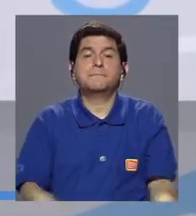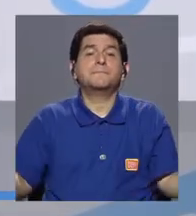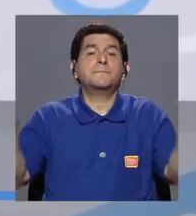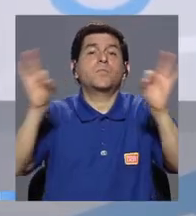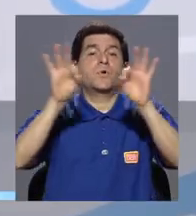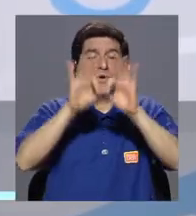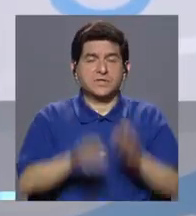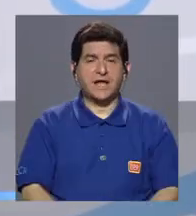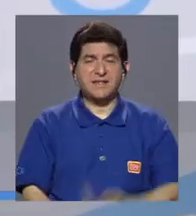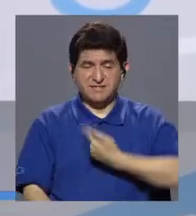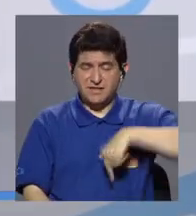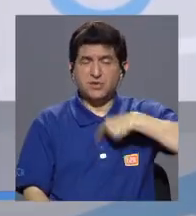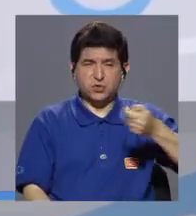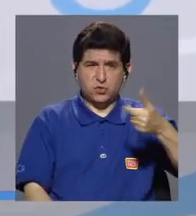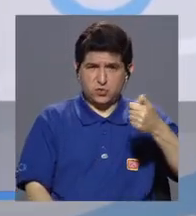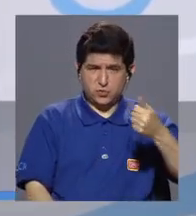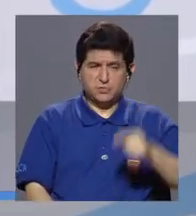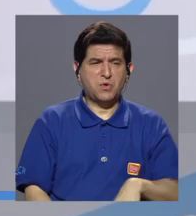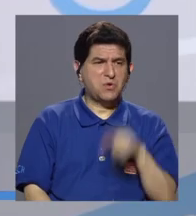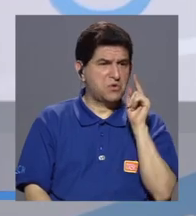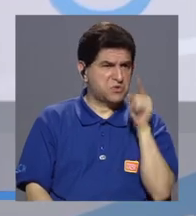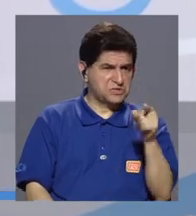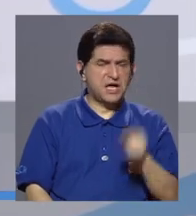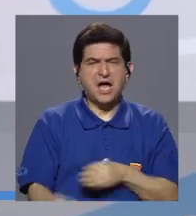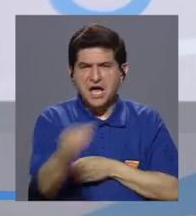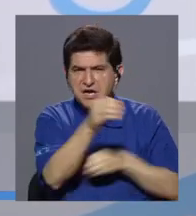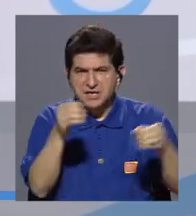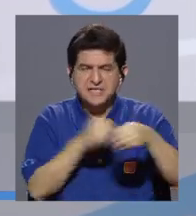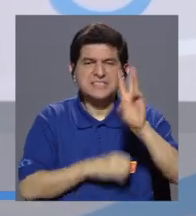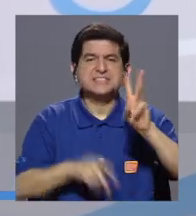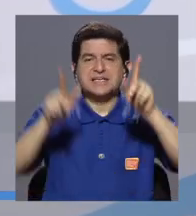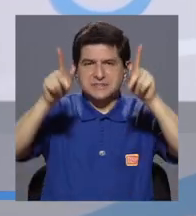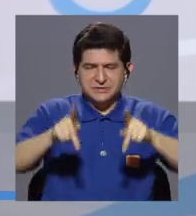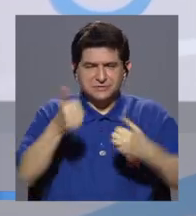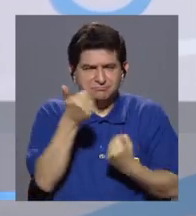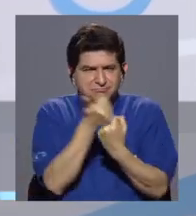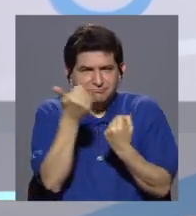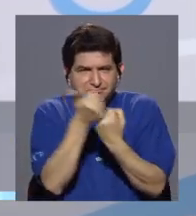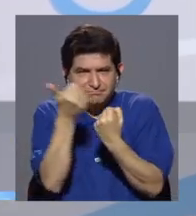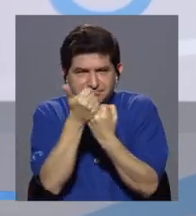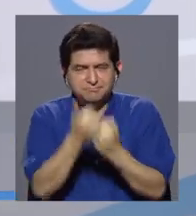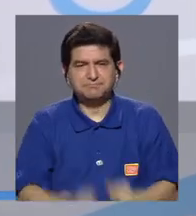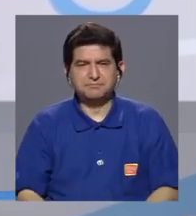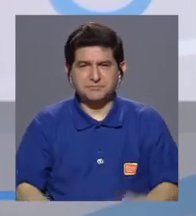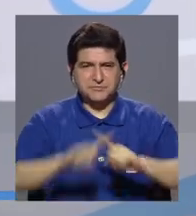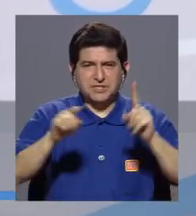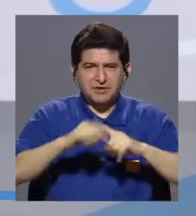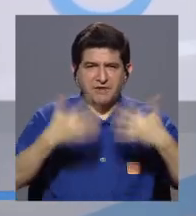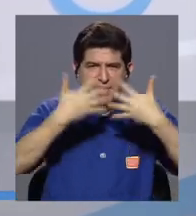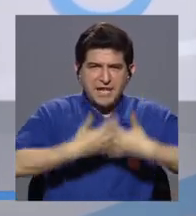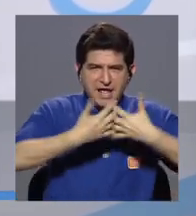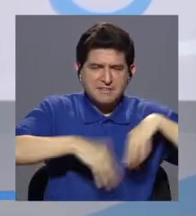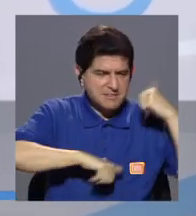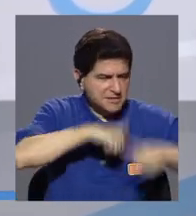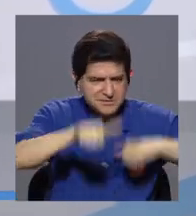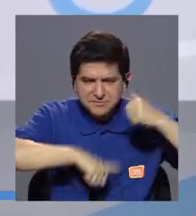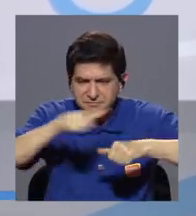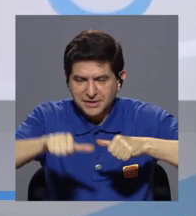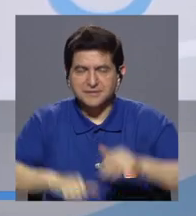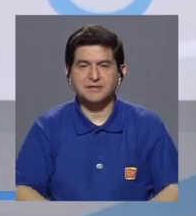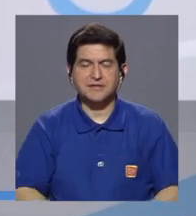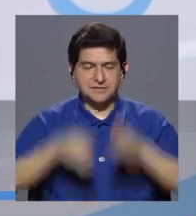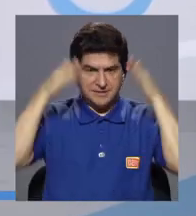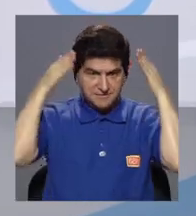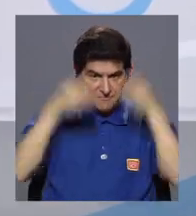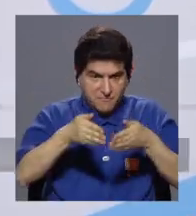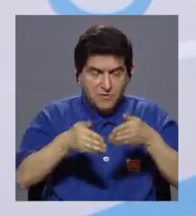nosotros somos poquitos en auge estamos hablando de que somos seis personas apoyando digamos muchos emprendimientos entonces nos